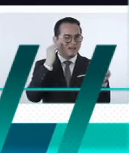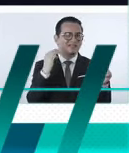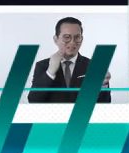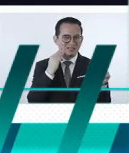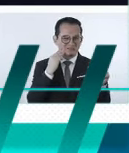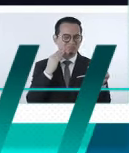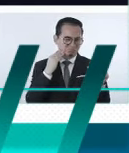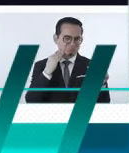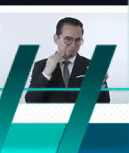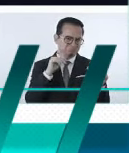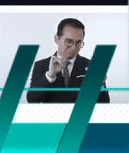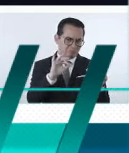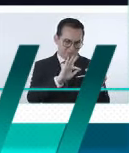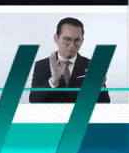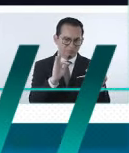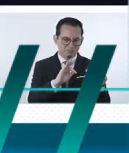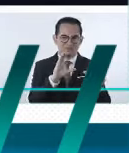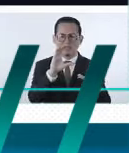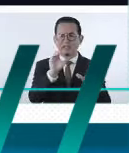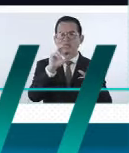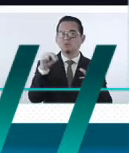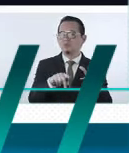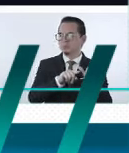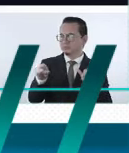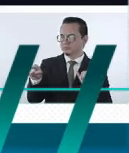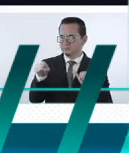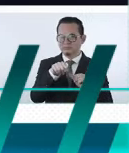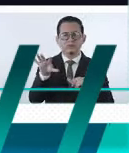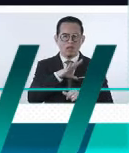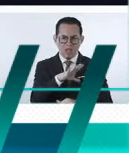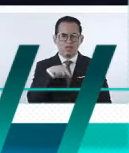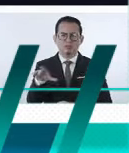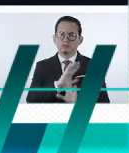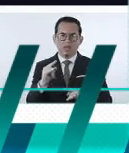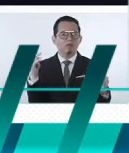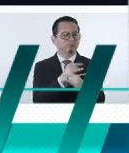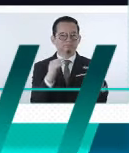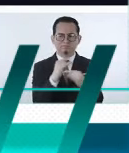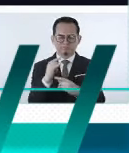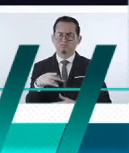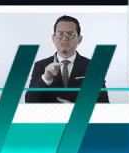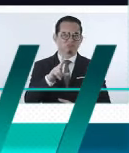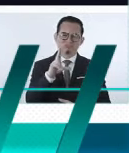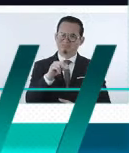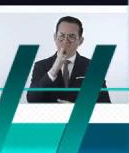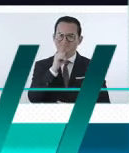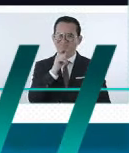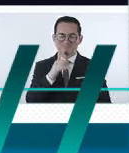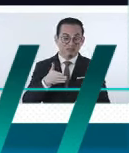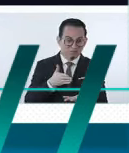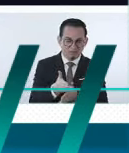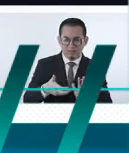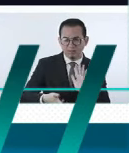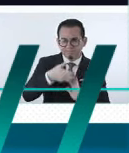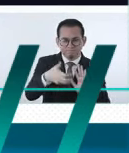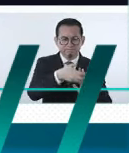Calica? Primero, porque ni siquiera sabíamos. Es más, el anélido de la presidencia se enteró cuando llegó al gobierno.